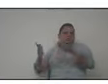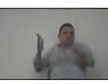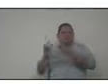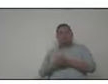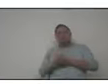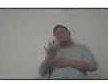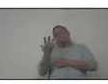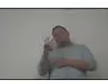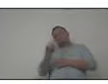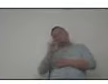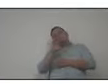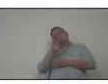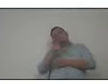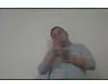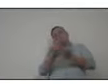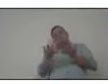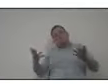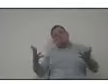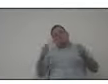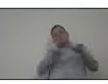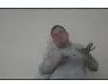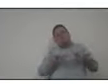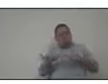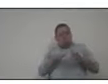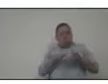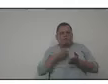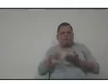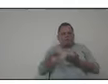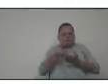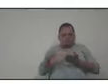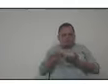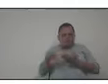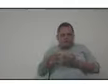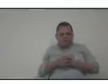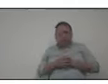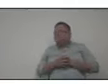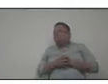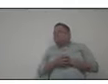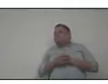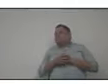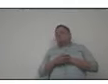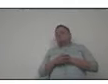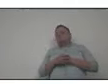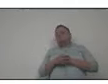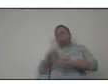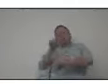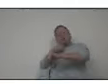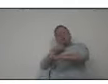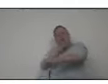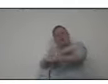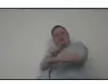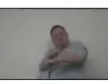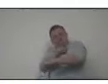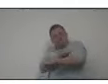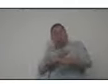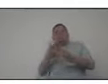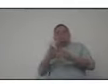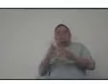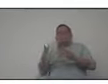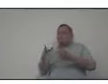50 equipos de cómputo comprados, un hardware también